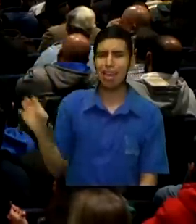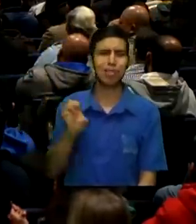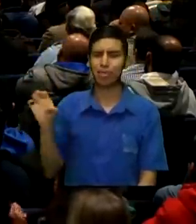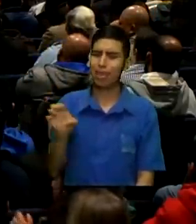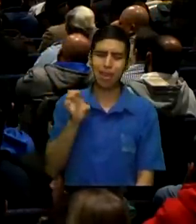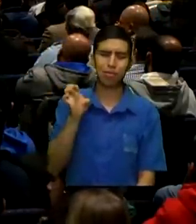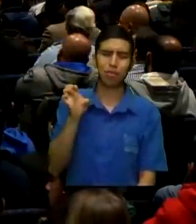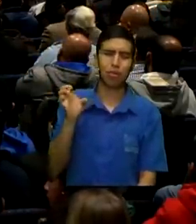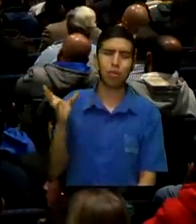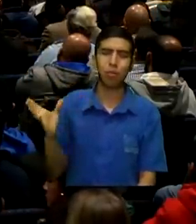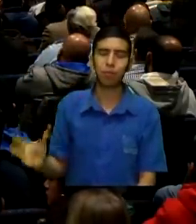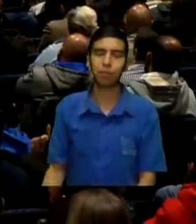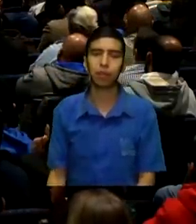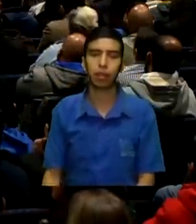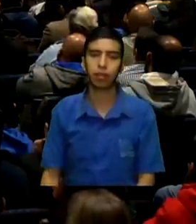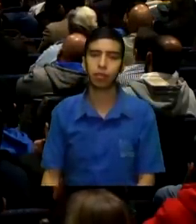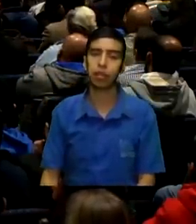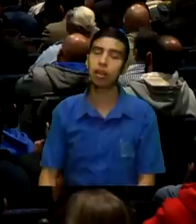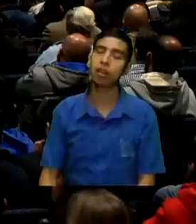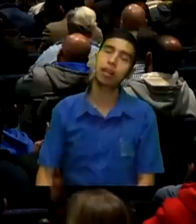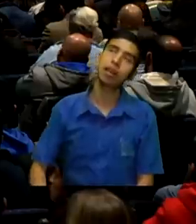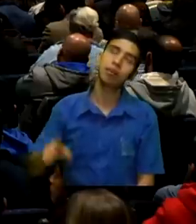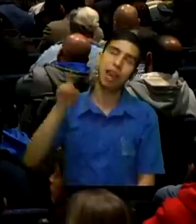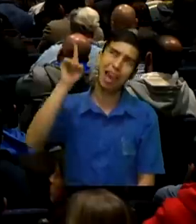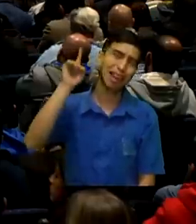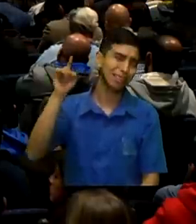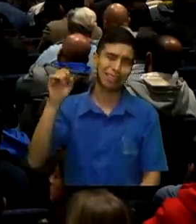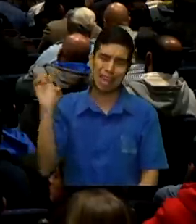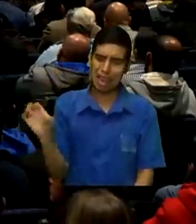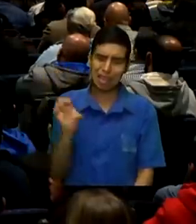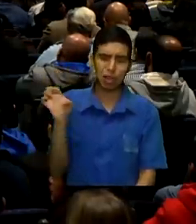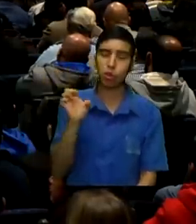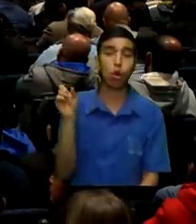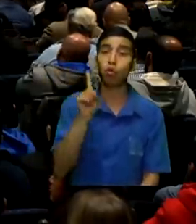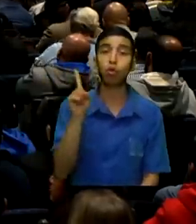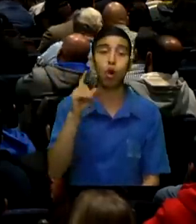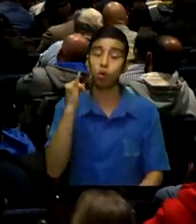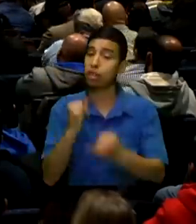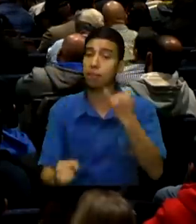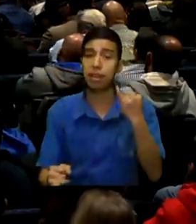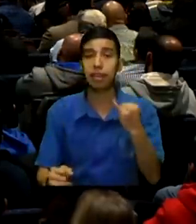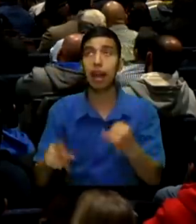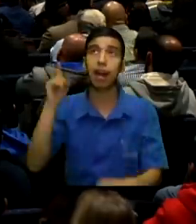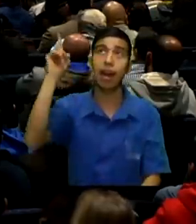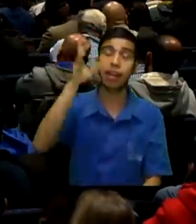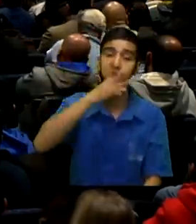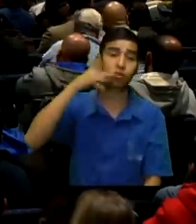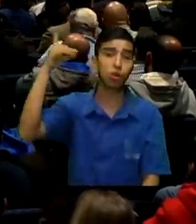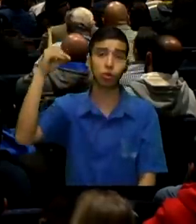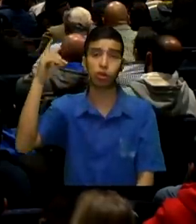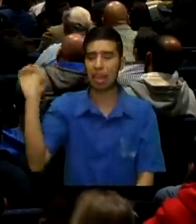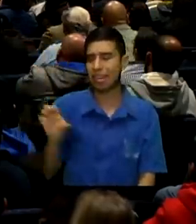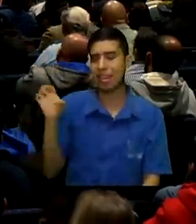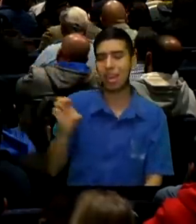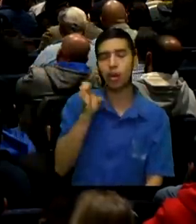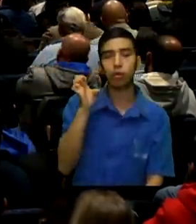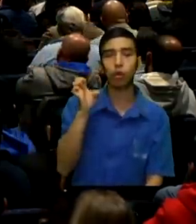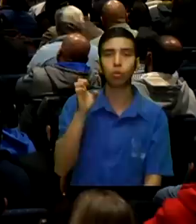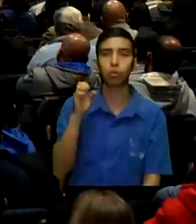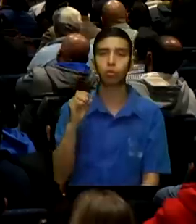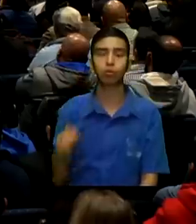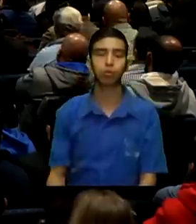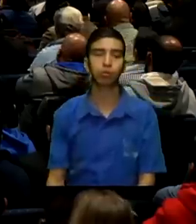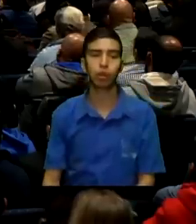Y si fuera finito, dejaría de ser Dios. O sea, nunca los vamos a dejar de conocer. Todos los días de la